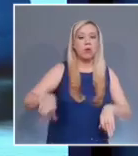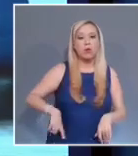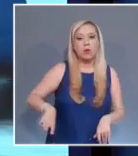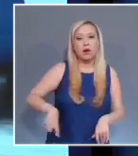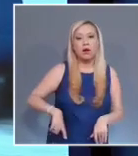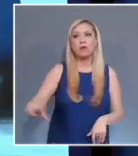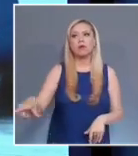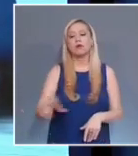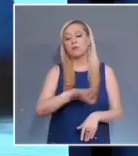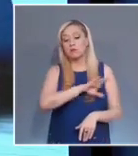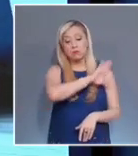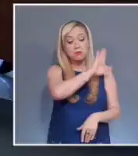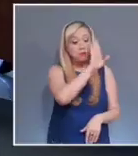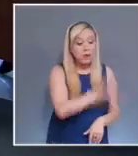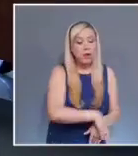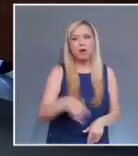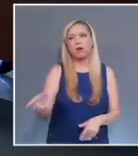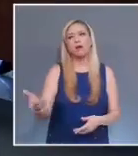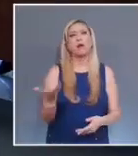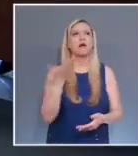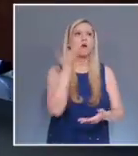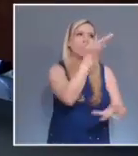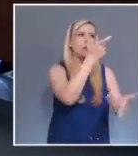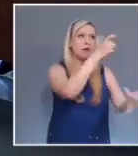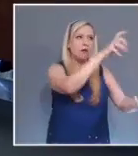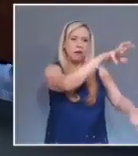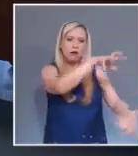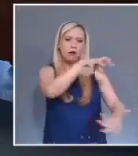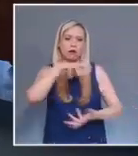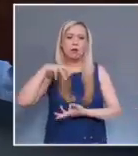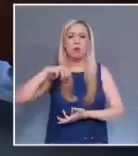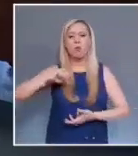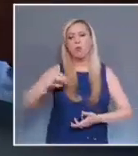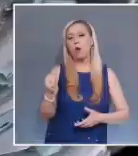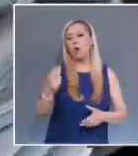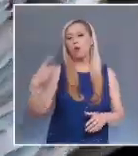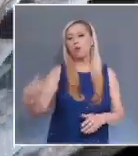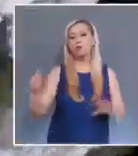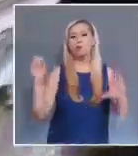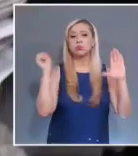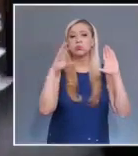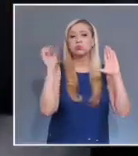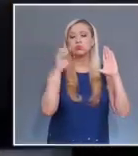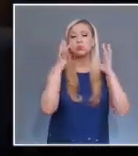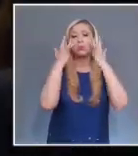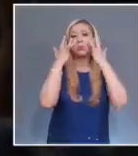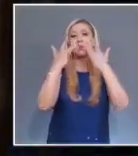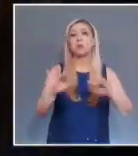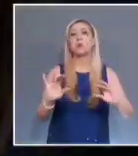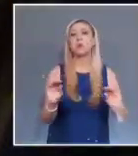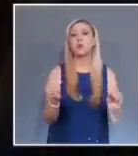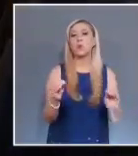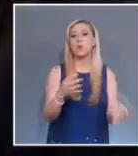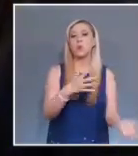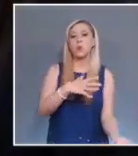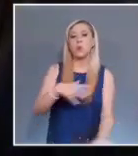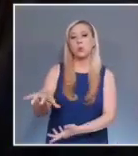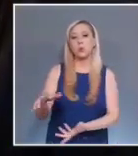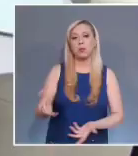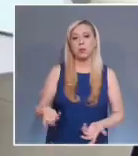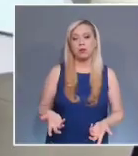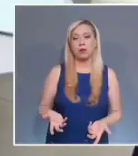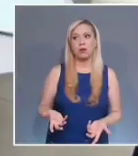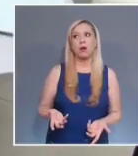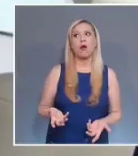el retiro. El Pleno Regional en materia de trabajo de la región Centro-Sur con residencia en la Ciudad de